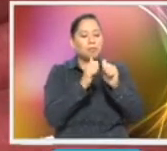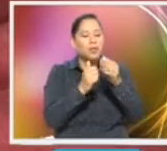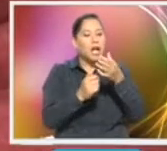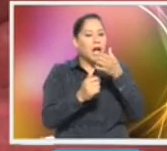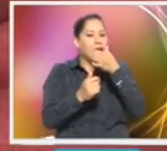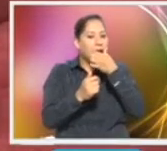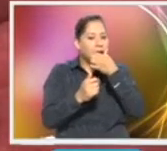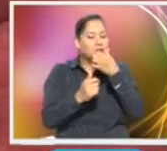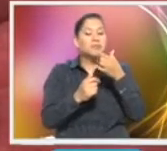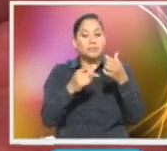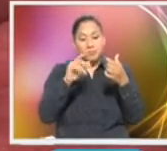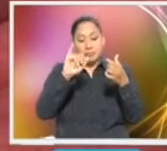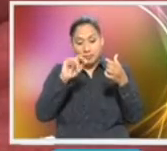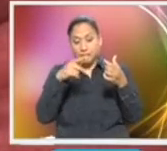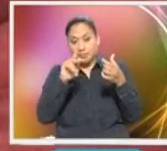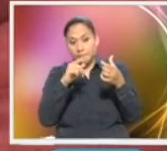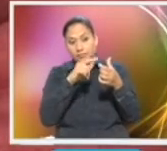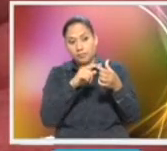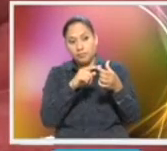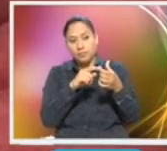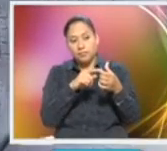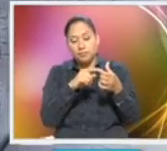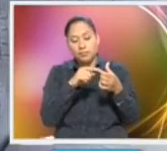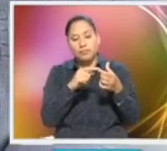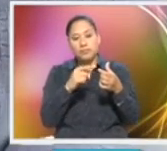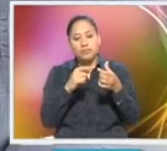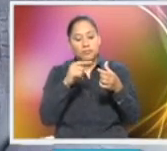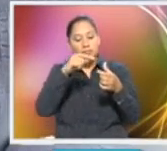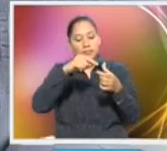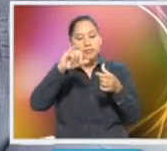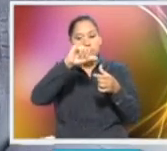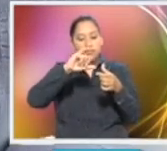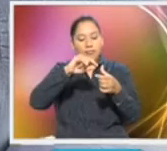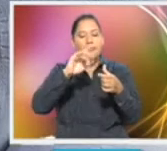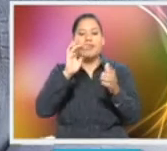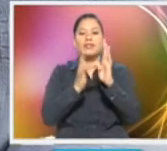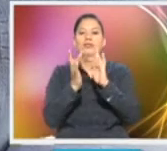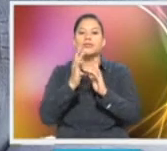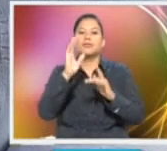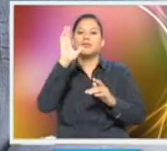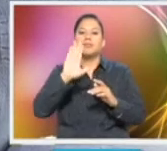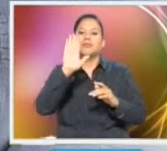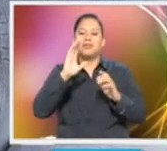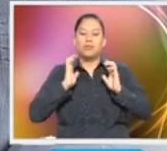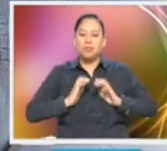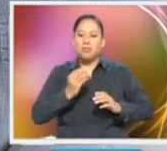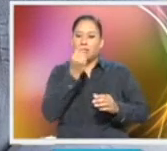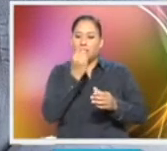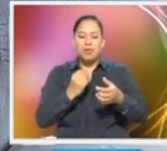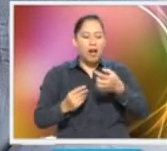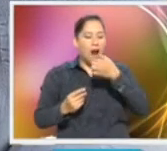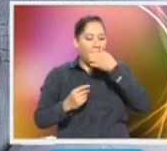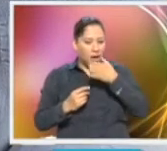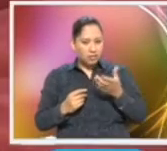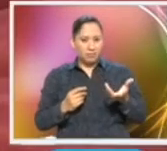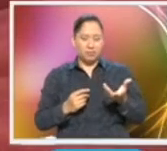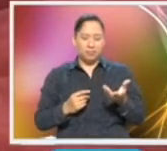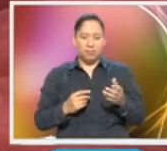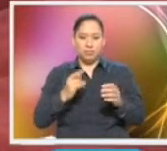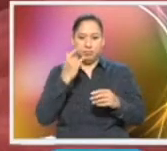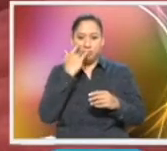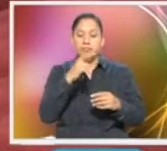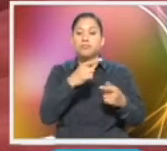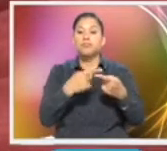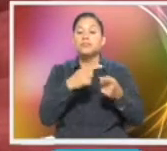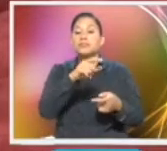sin levadura, pero en él se transubstancia Cristo, está Cristo en sí, en esencia